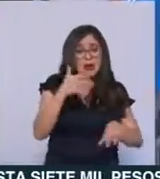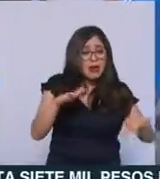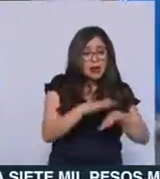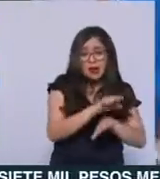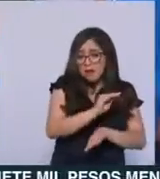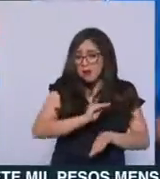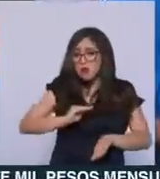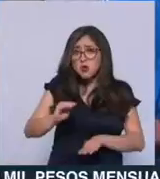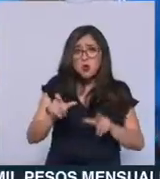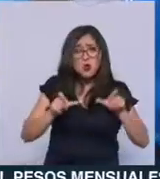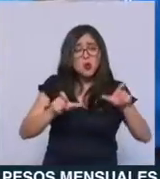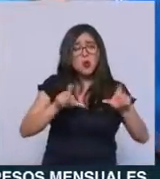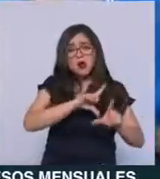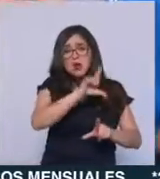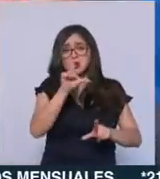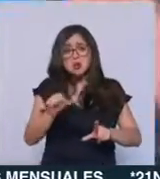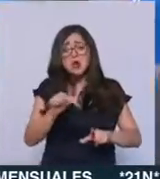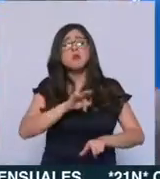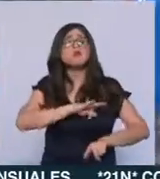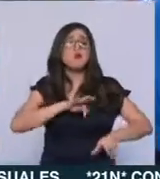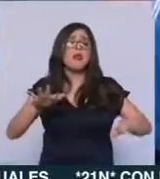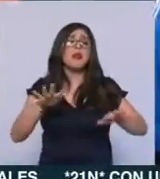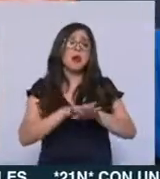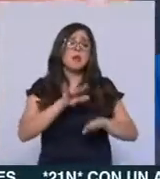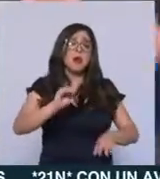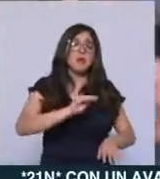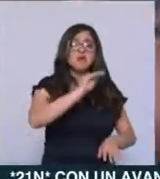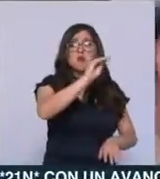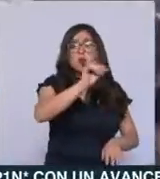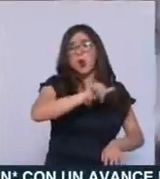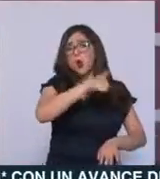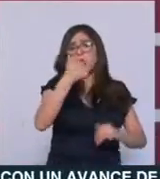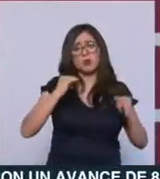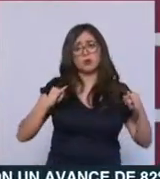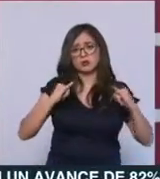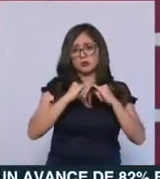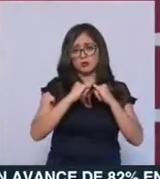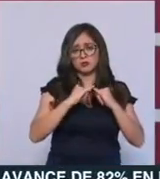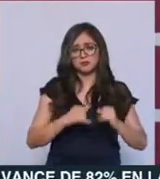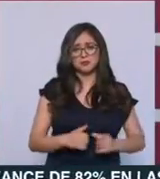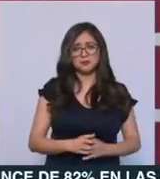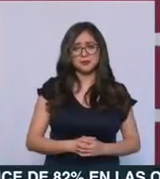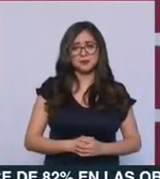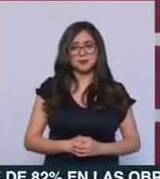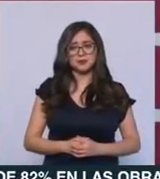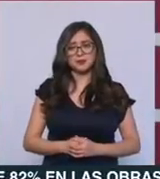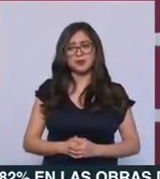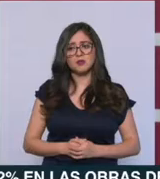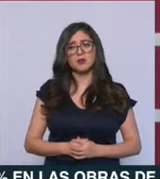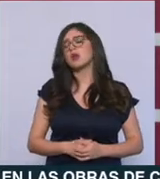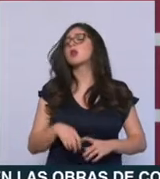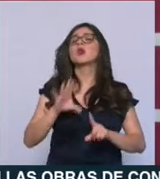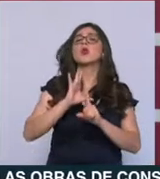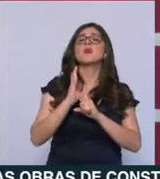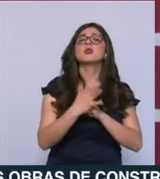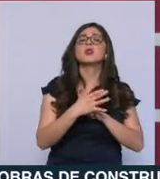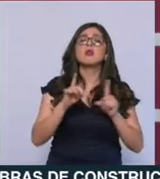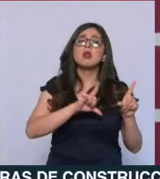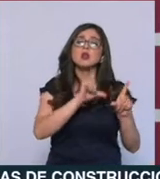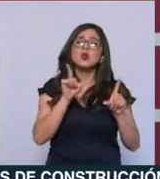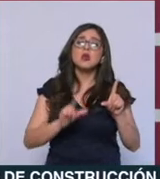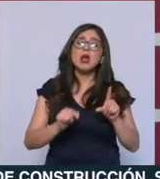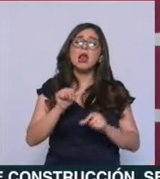Nacional podrán solicitar su readscripción a otras dependencias. La Comisión Nacional Antisecuestros,